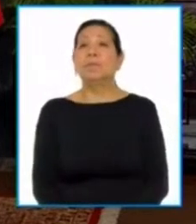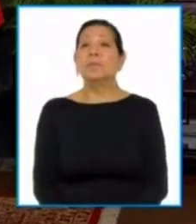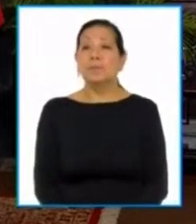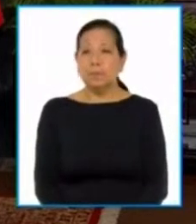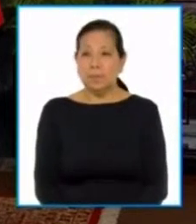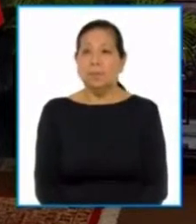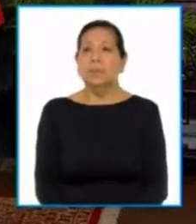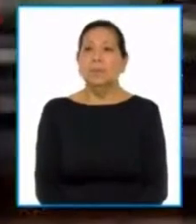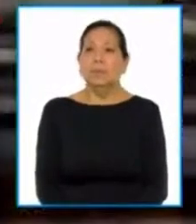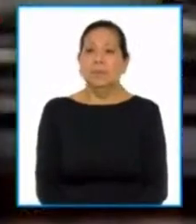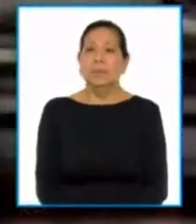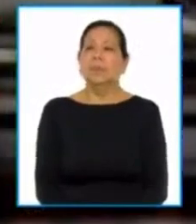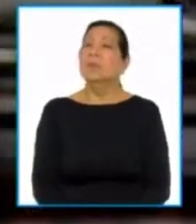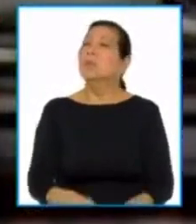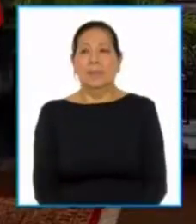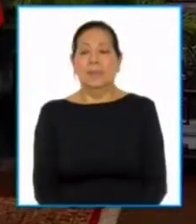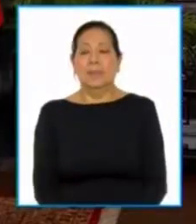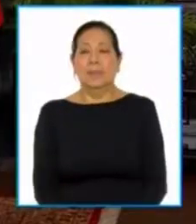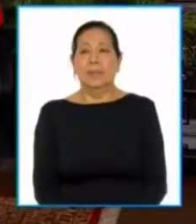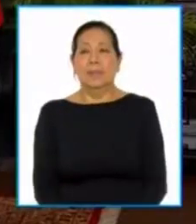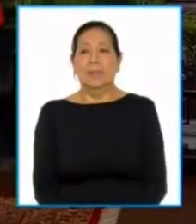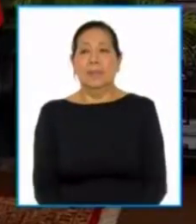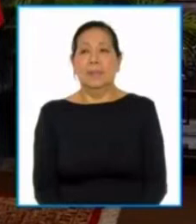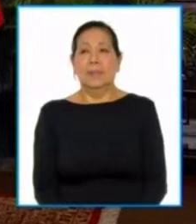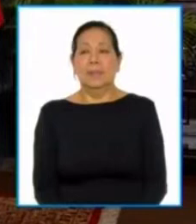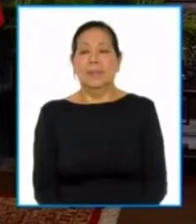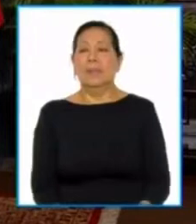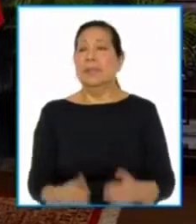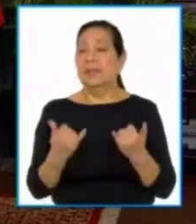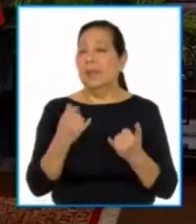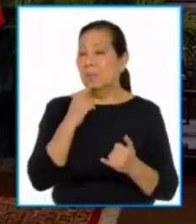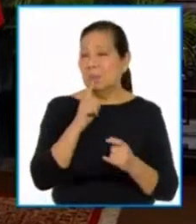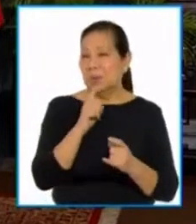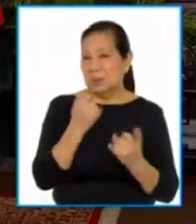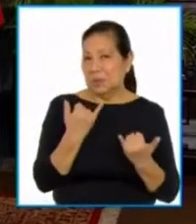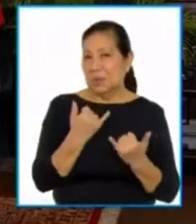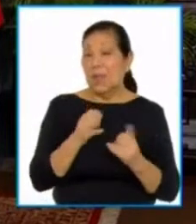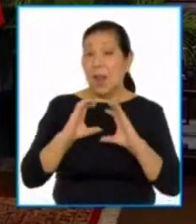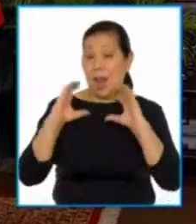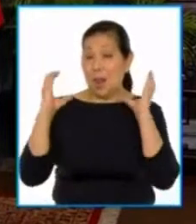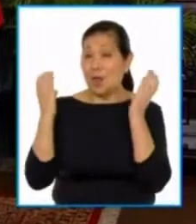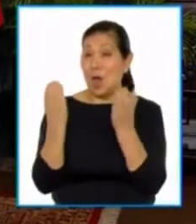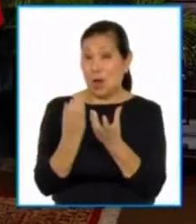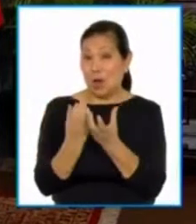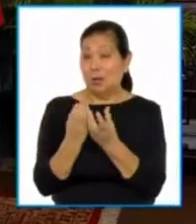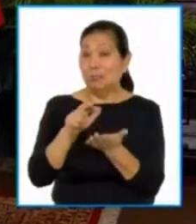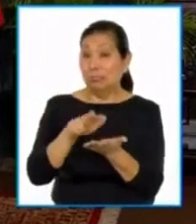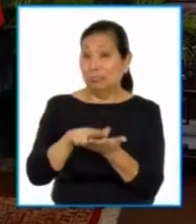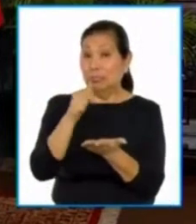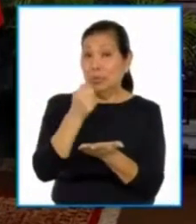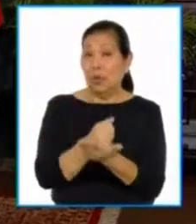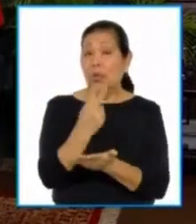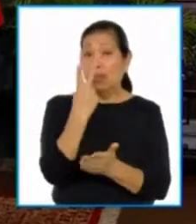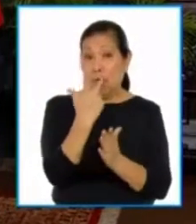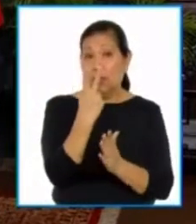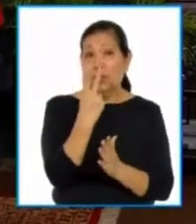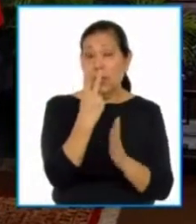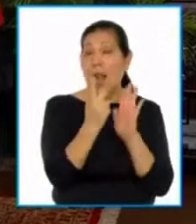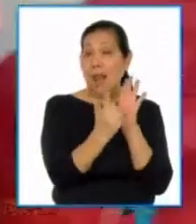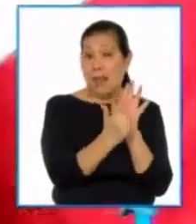Sí, gracias. En relación... El Congreso de la República ha aprobado dos